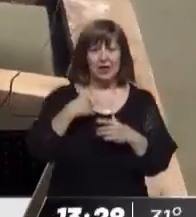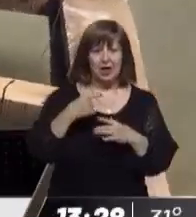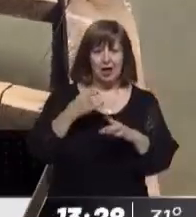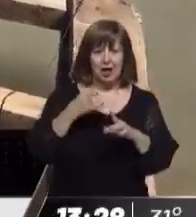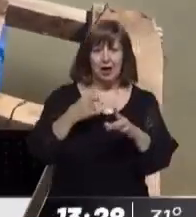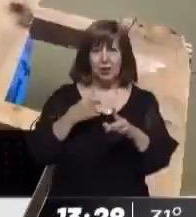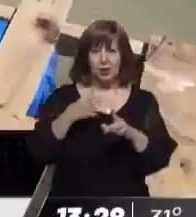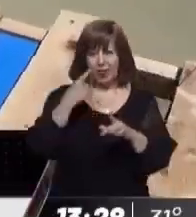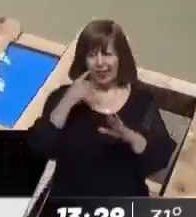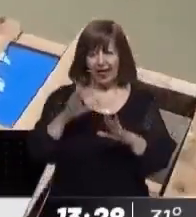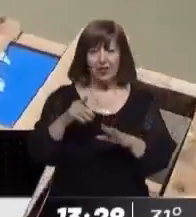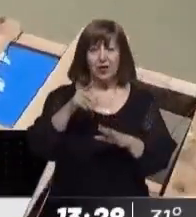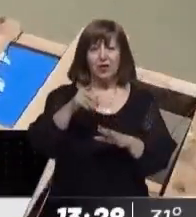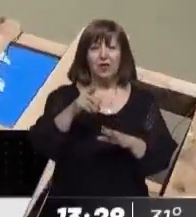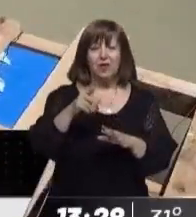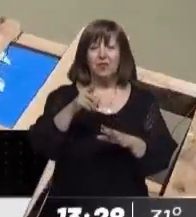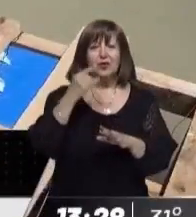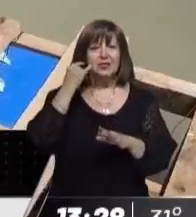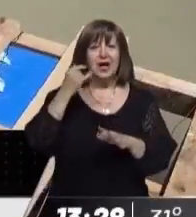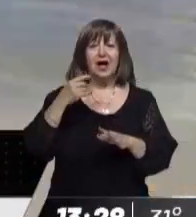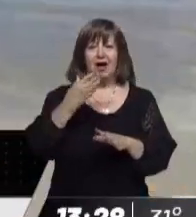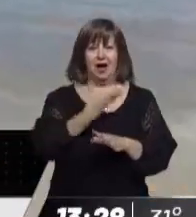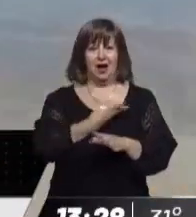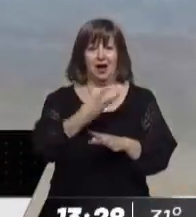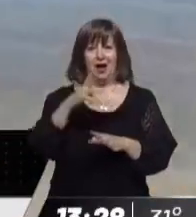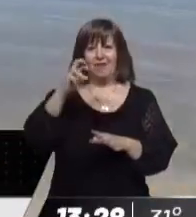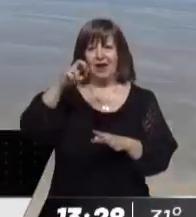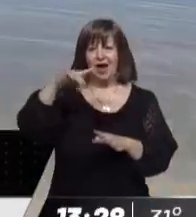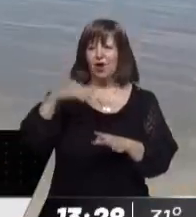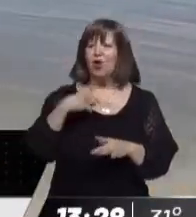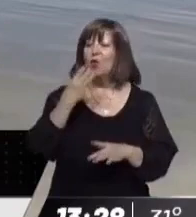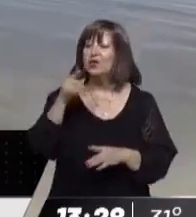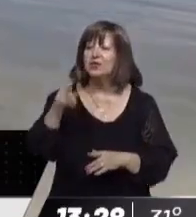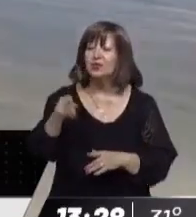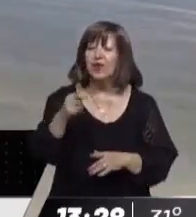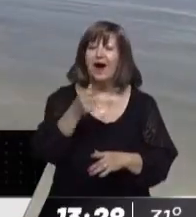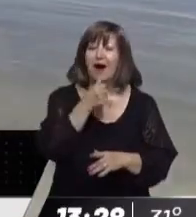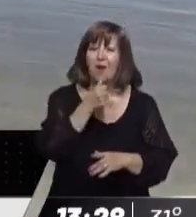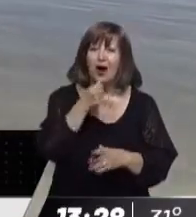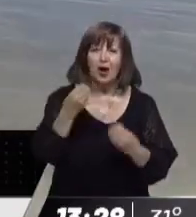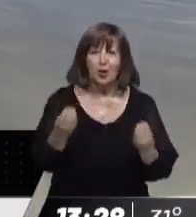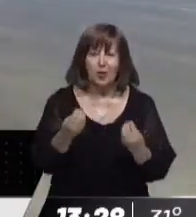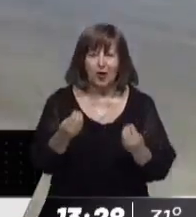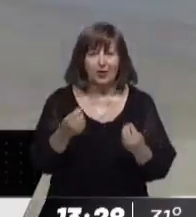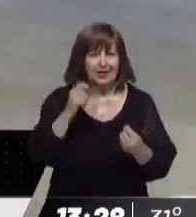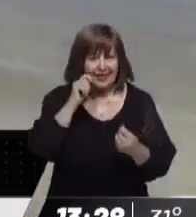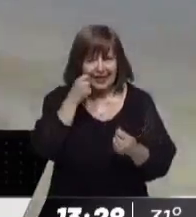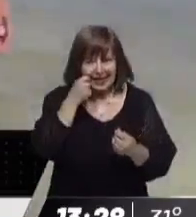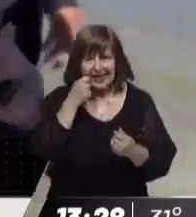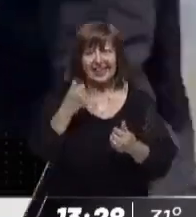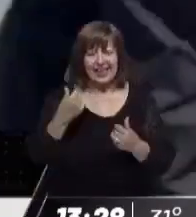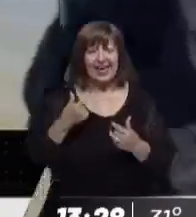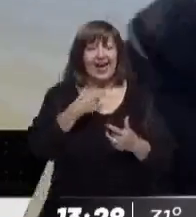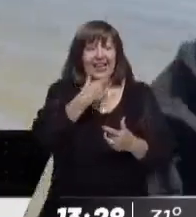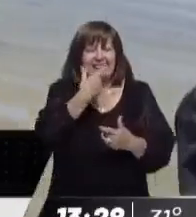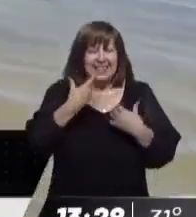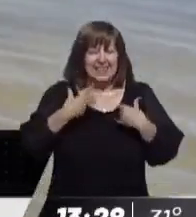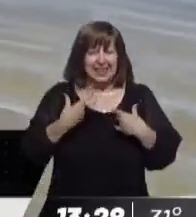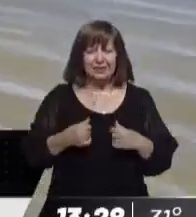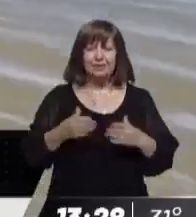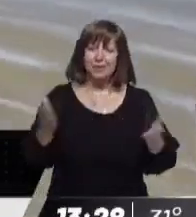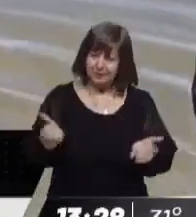me caiga. Vos ya te has metido en Teno. ¿Cómo está el agua? ¿Está linda? Sí. ¿Te ha gustado? Sí. Bueno, a